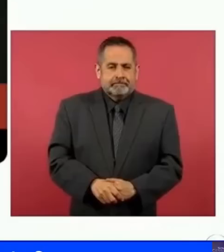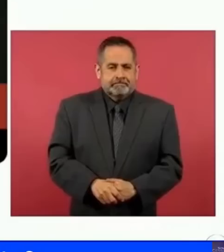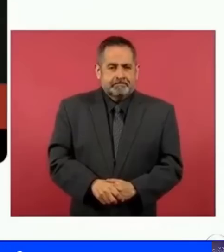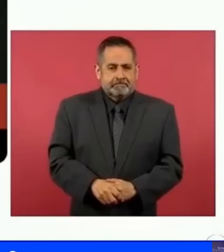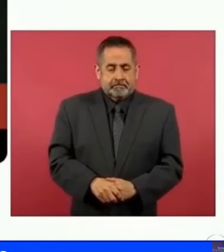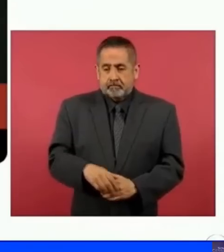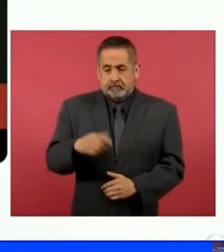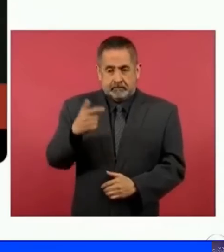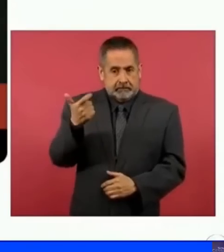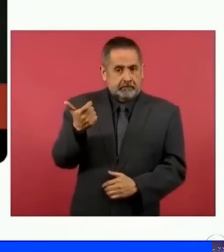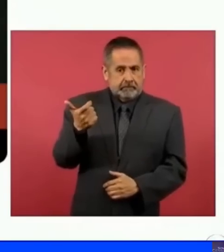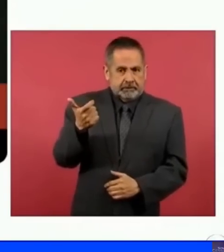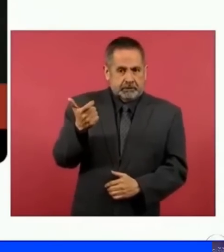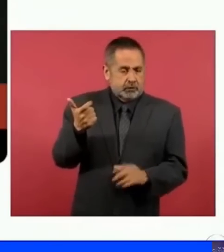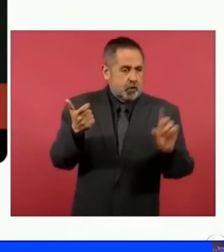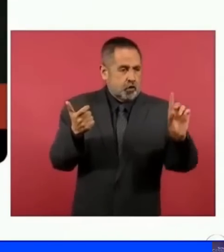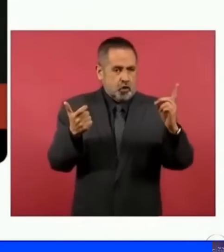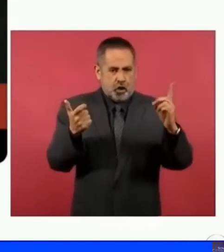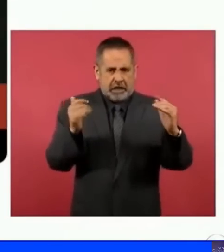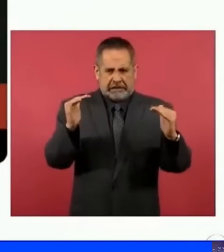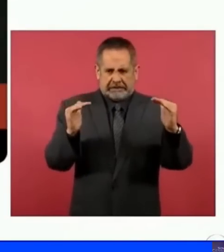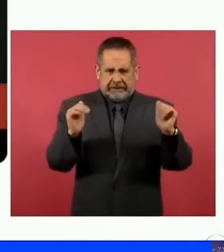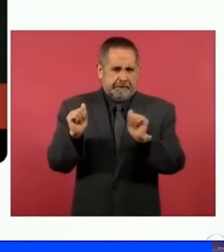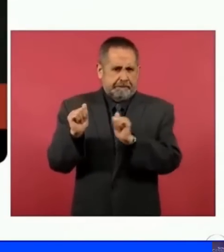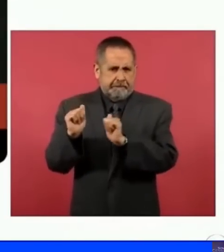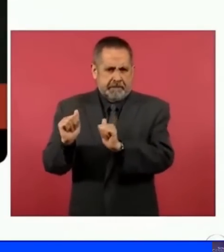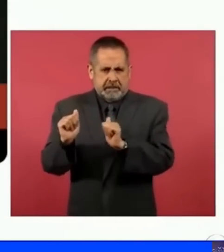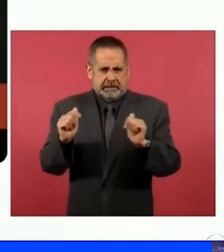Estabilidad, peso dólar